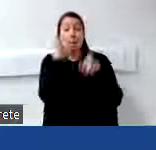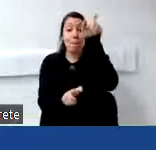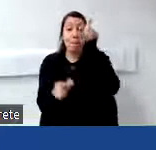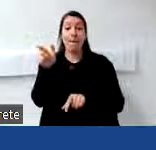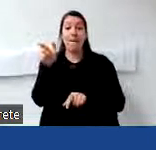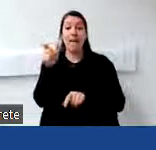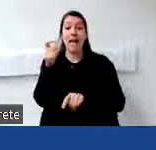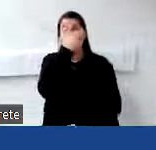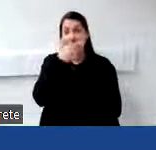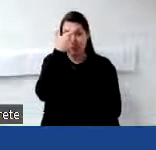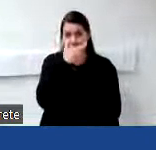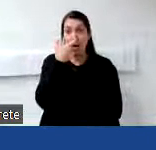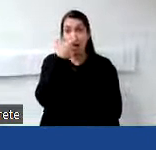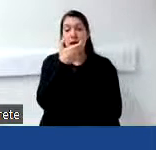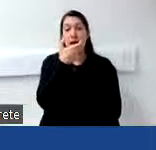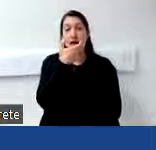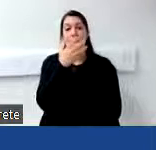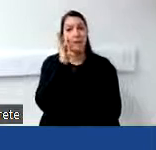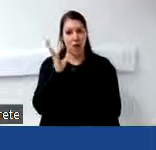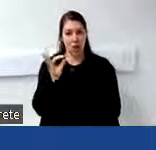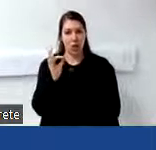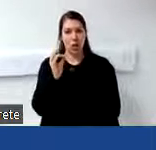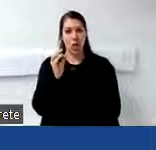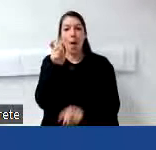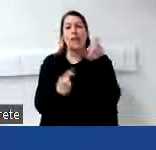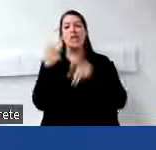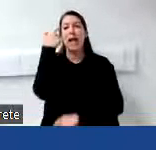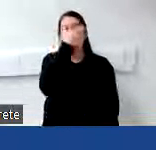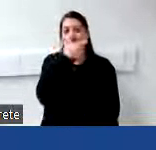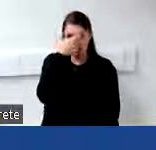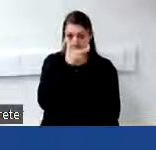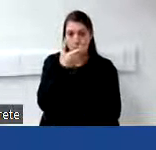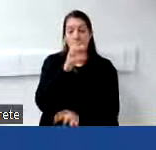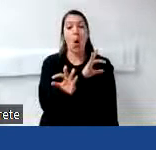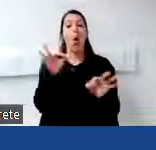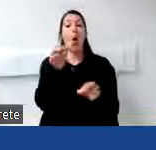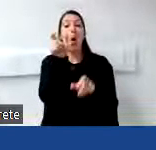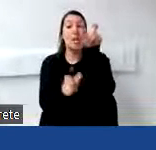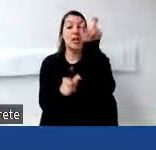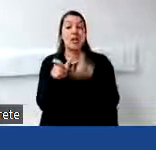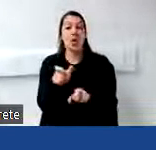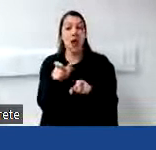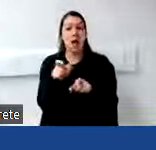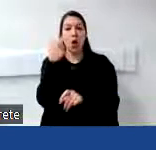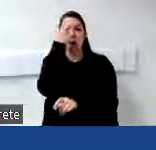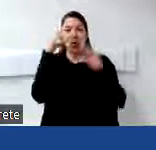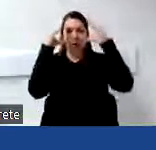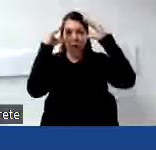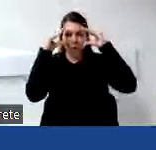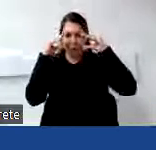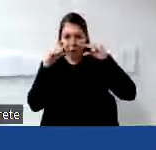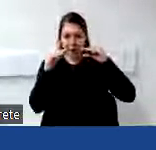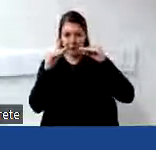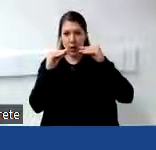ser personas sordas, personas ciegas, o personas con baja visión. Entonces, hay personas que